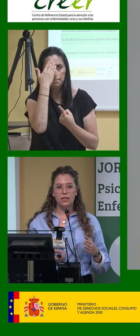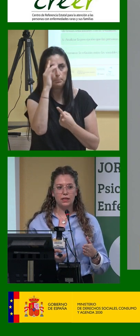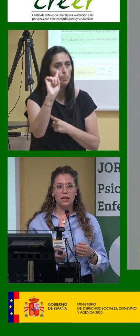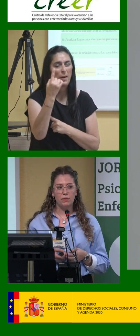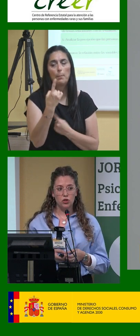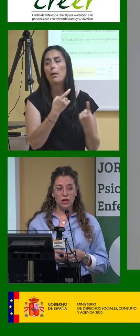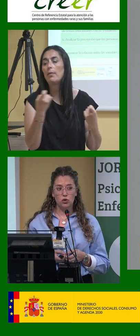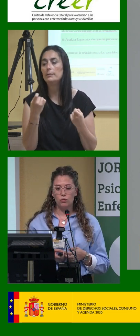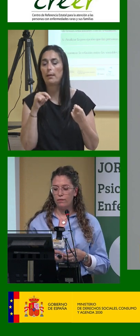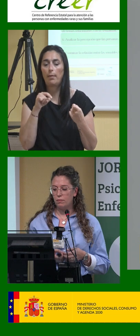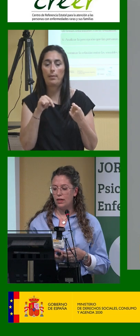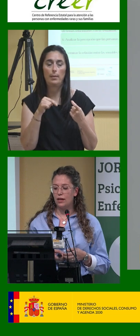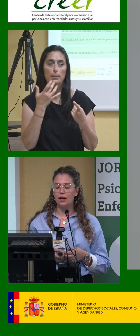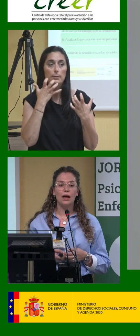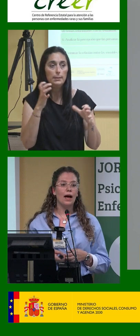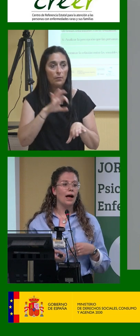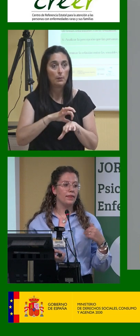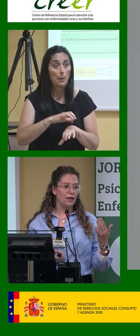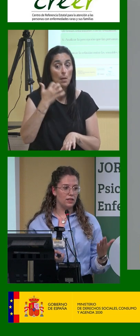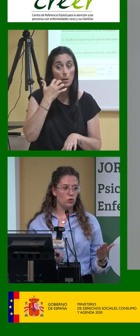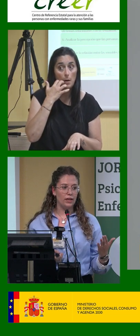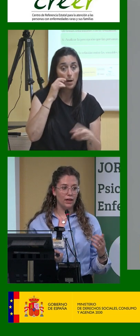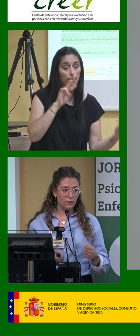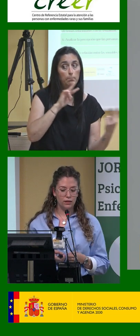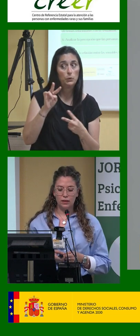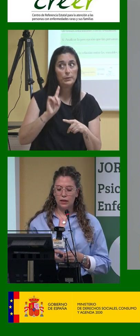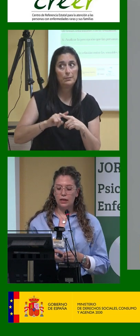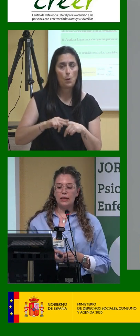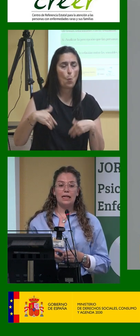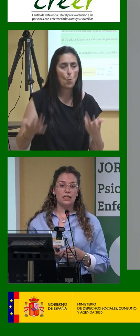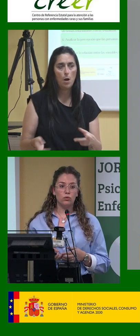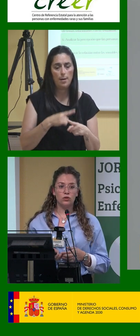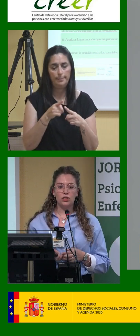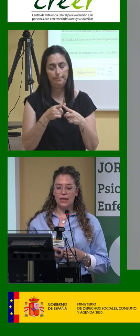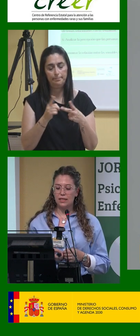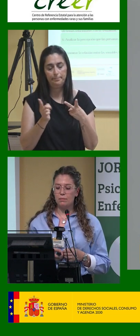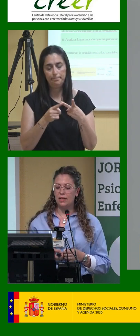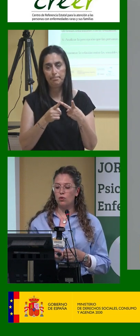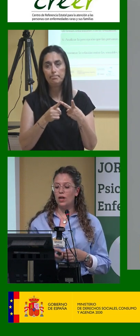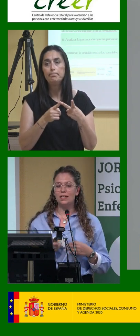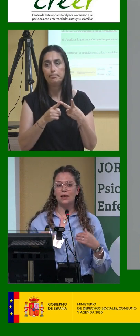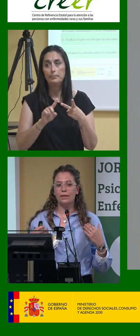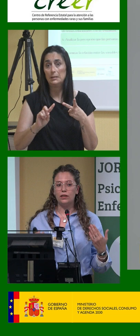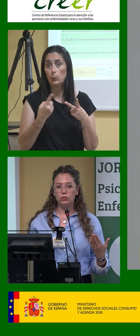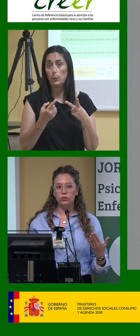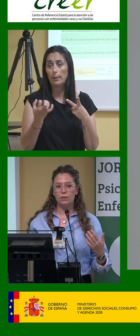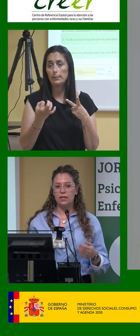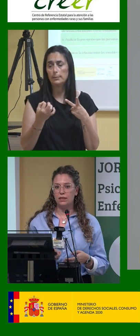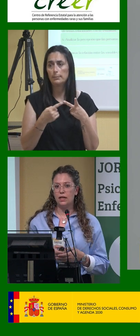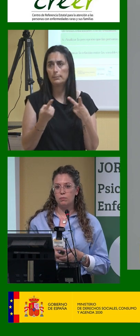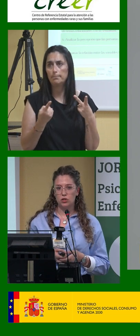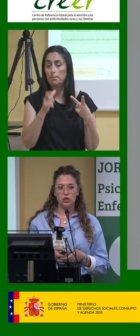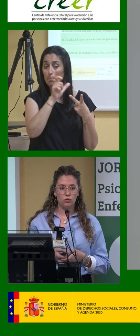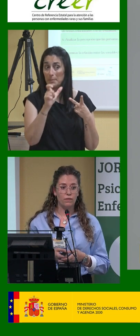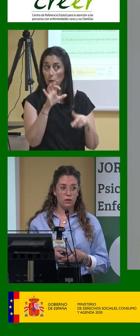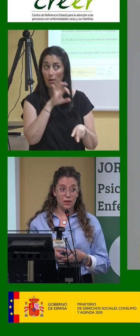necesidades que presentan las personas con una enfermedad rara hacia la sexualidad. El segundo sería examinar cuál es esa actitud que